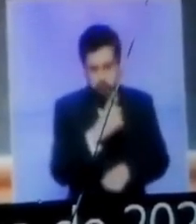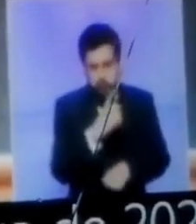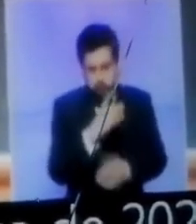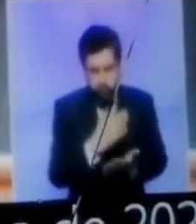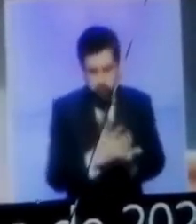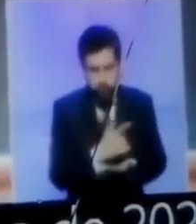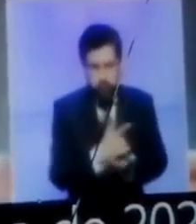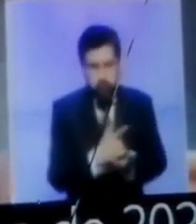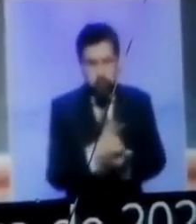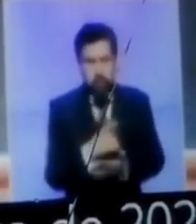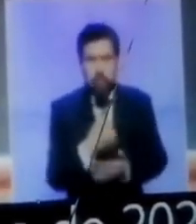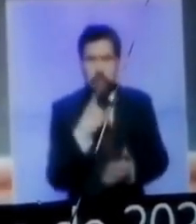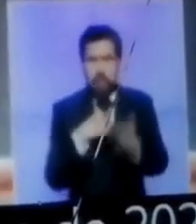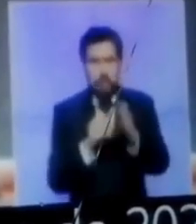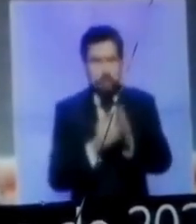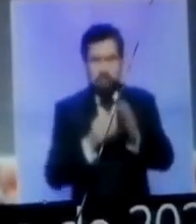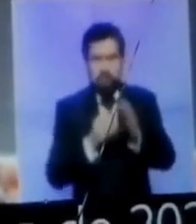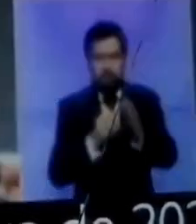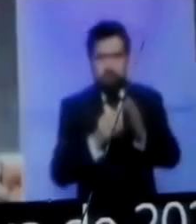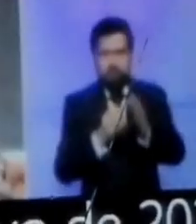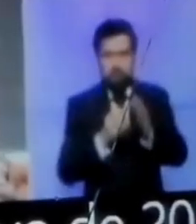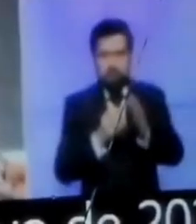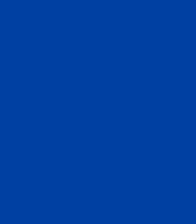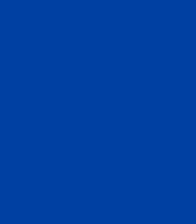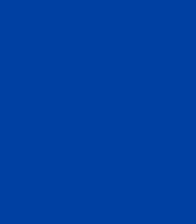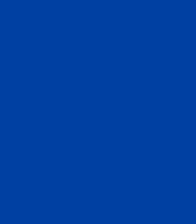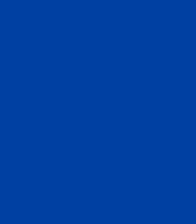desecha de plano la demanda